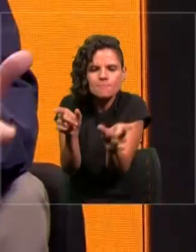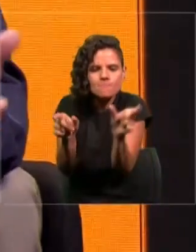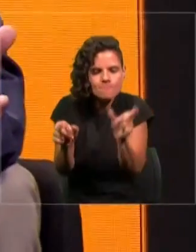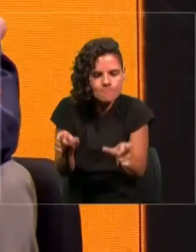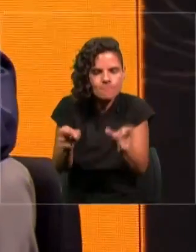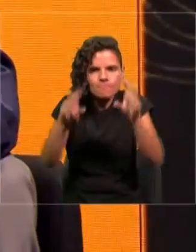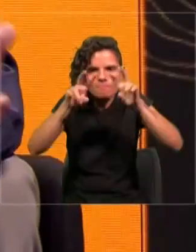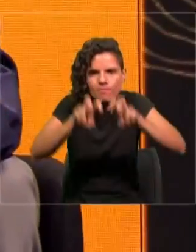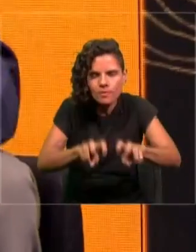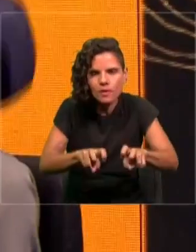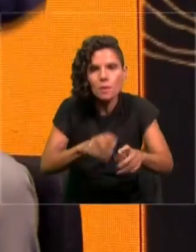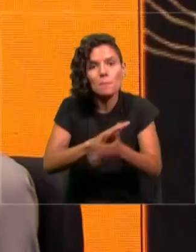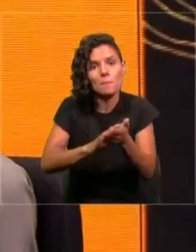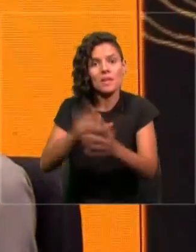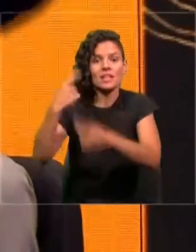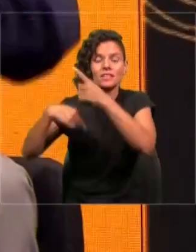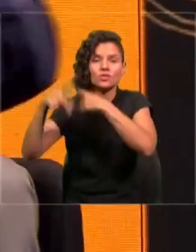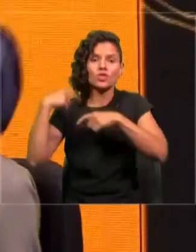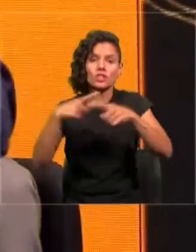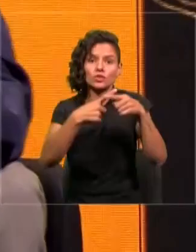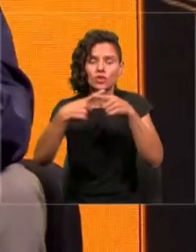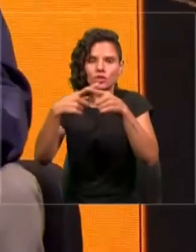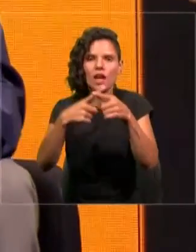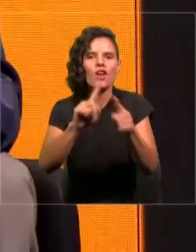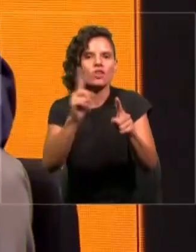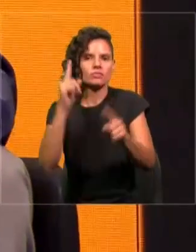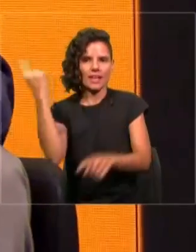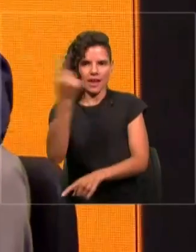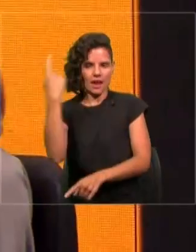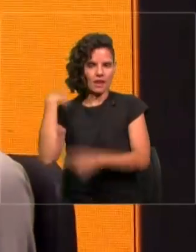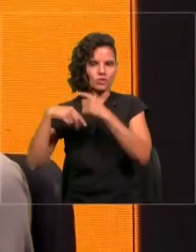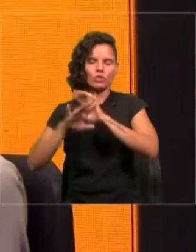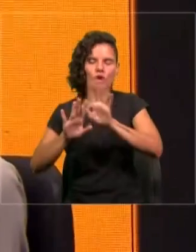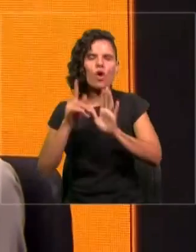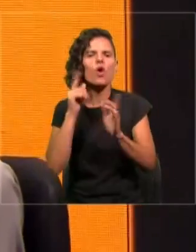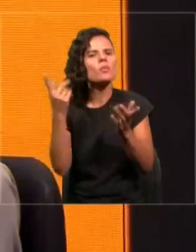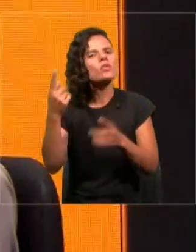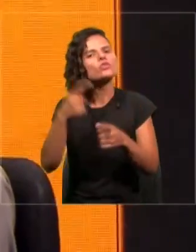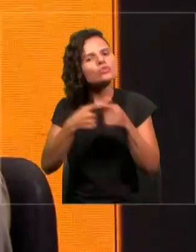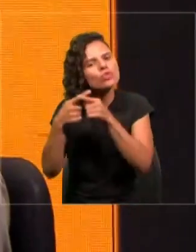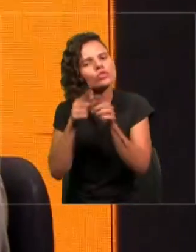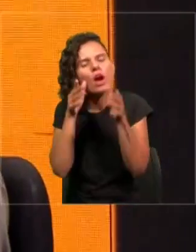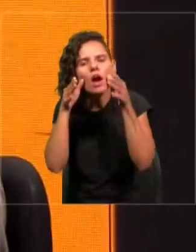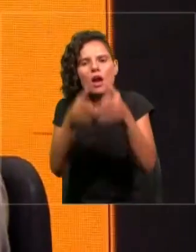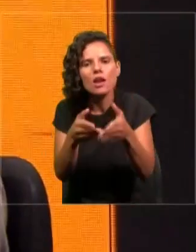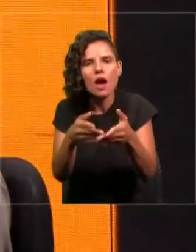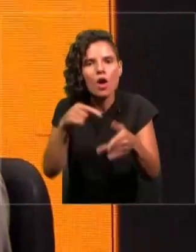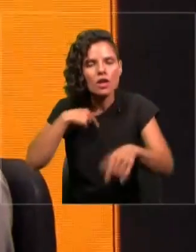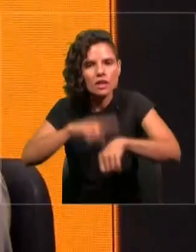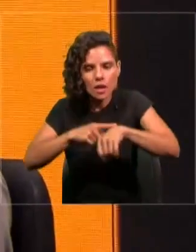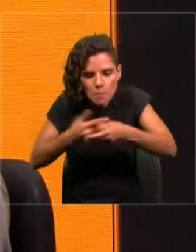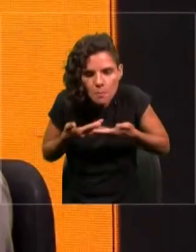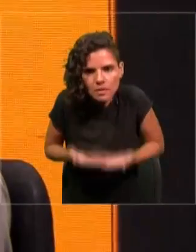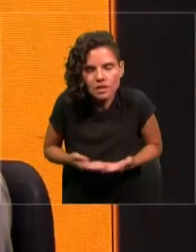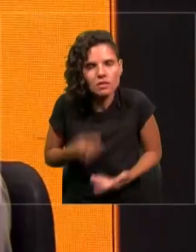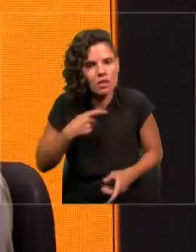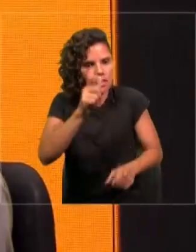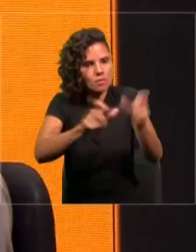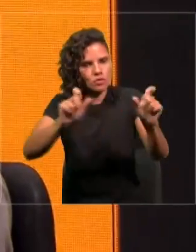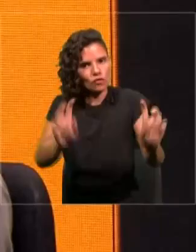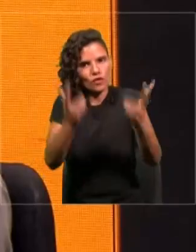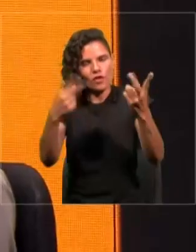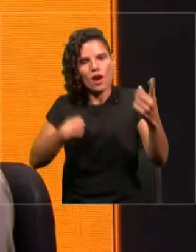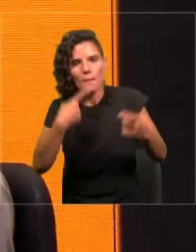La tendencia de la historia social, no de la historia en general, es a poner el foco de análisis en el tiempo presente de los sujetos hoy vivos que están